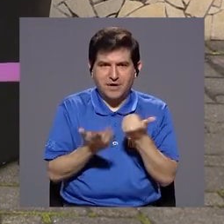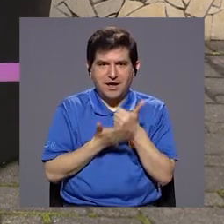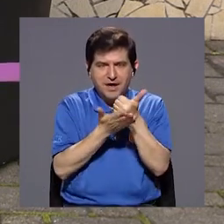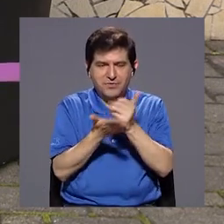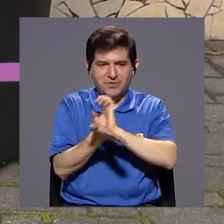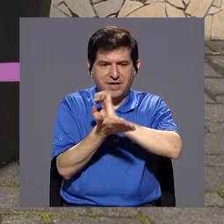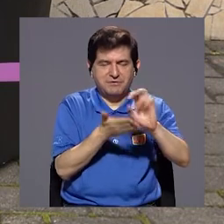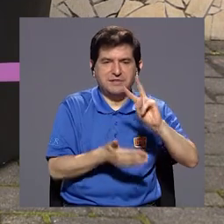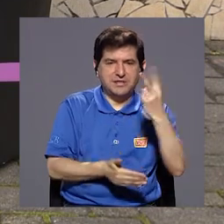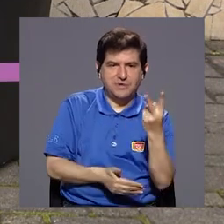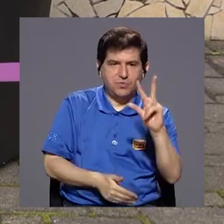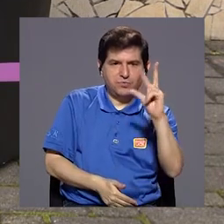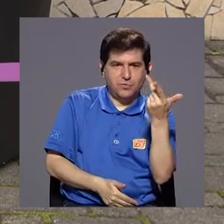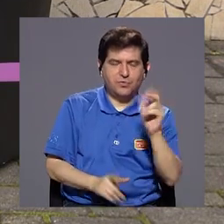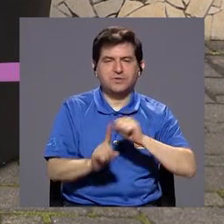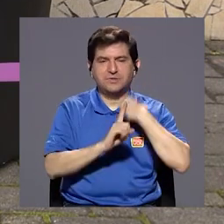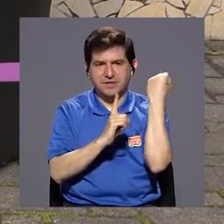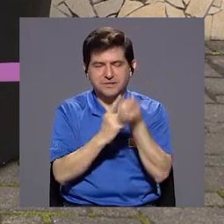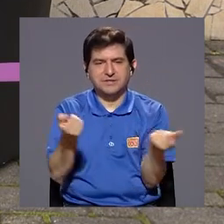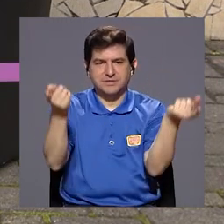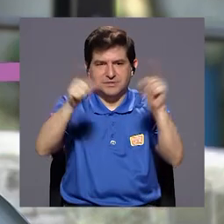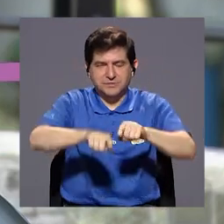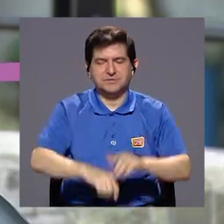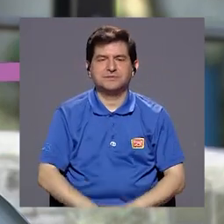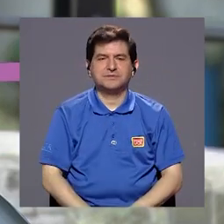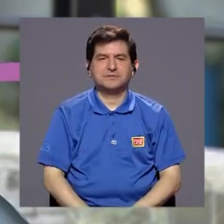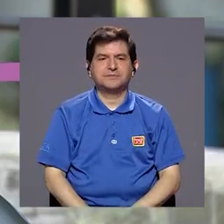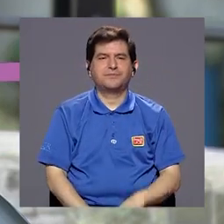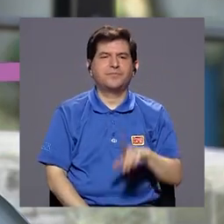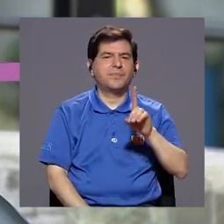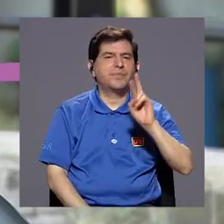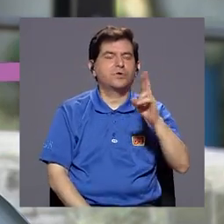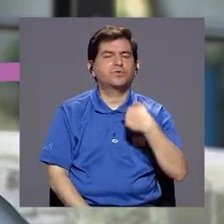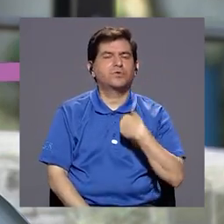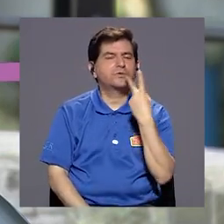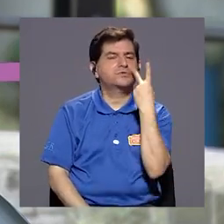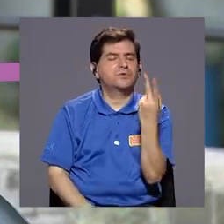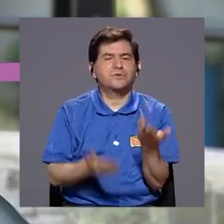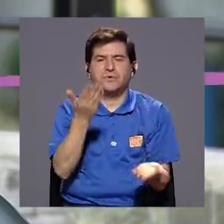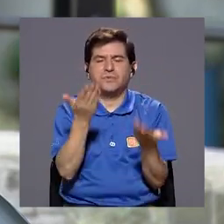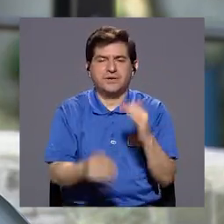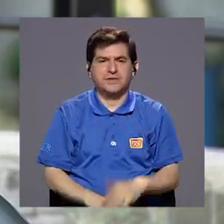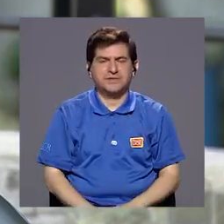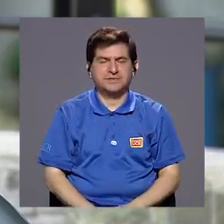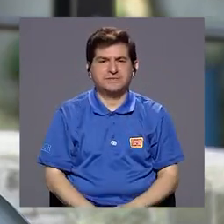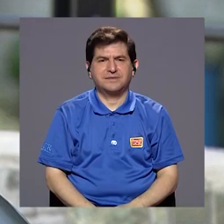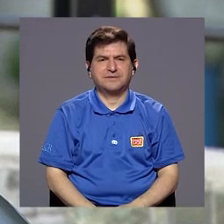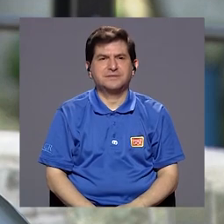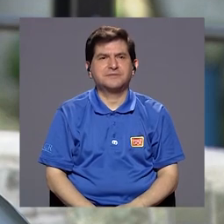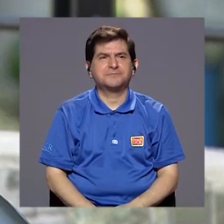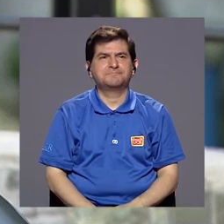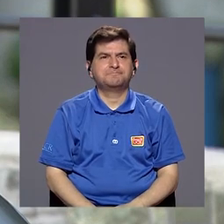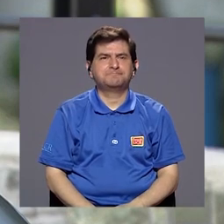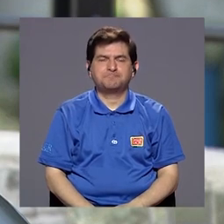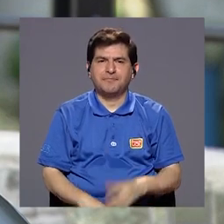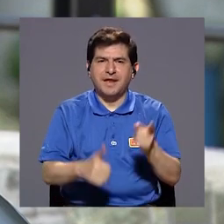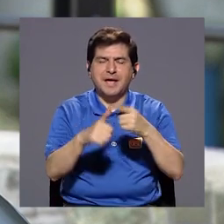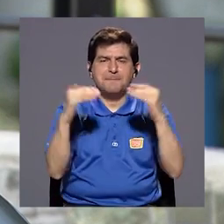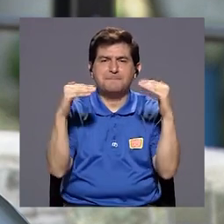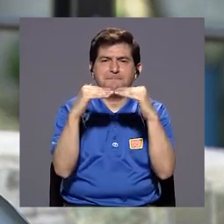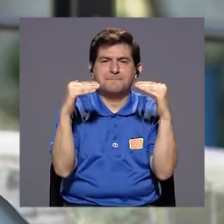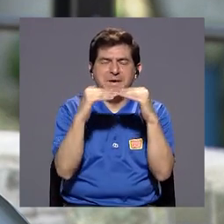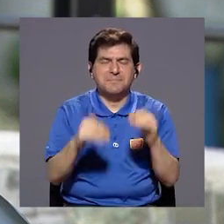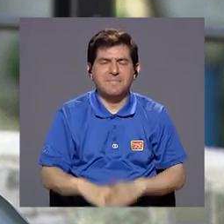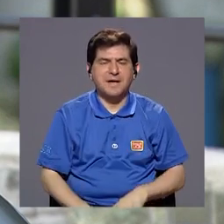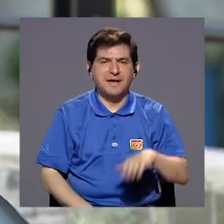van a ayudar a prevenir un segundo o un tercer evento. Doctor, eso yo lo puedo ver, digamos, a nivel de primer